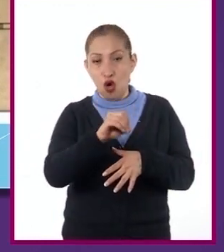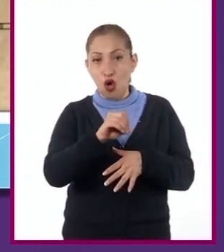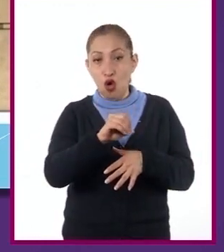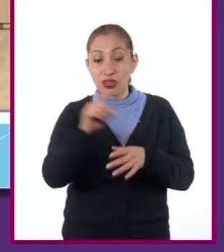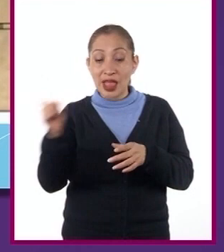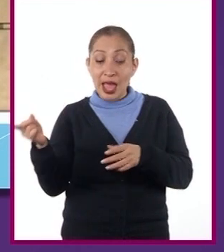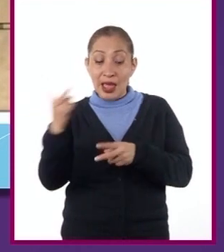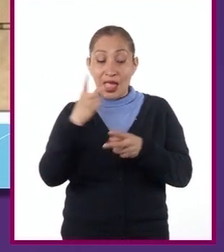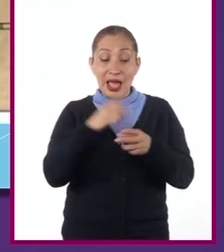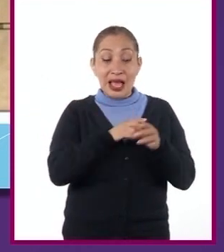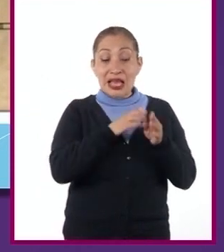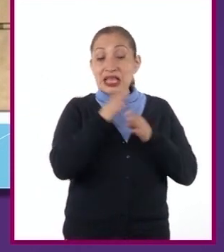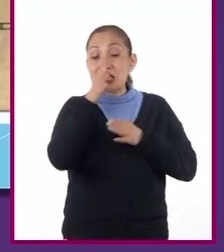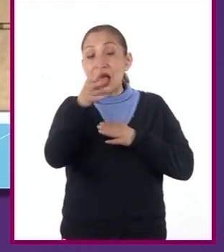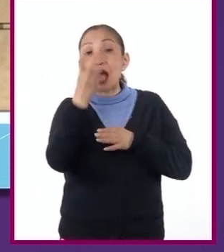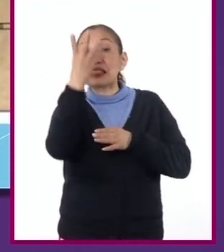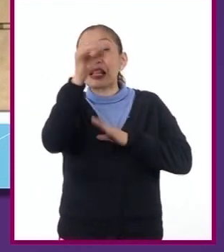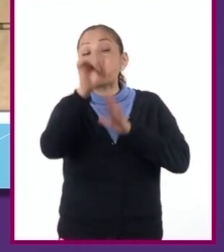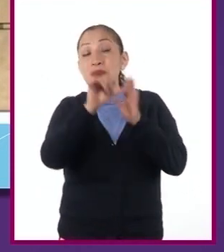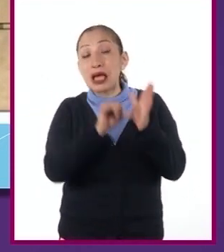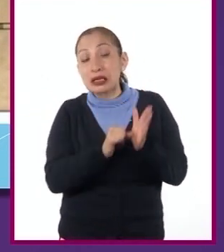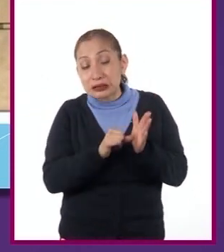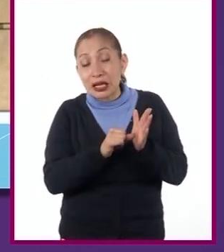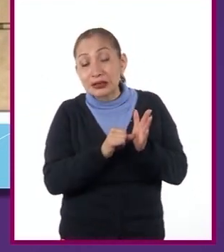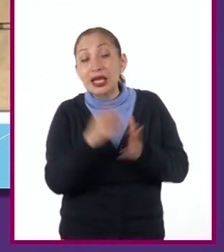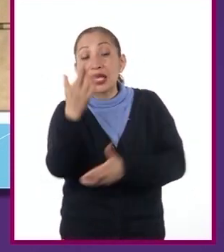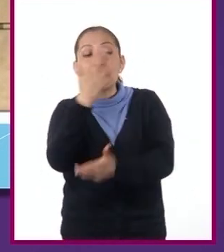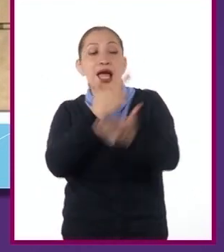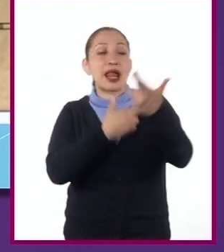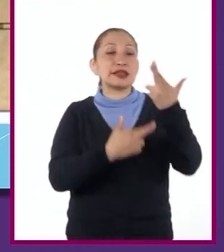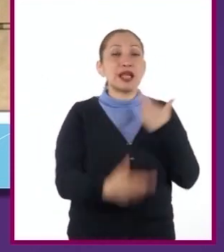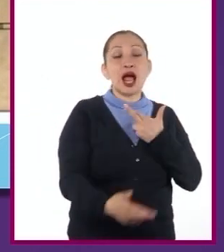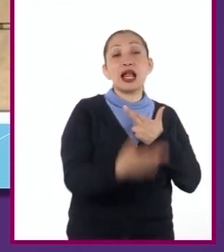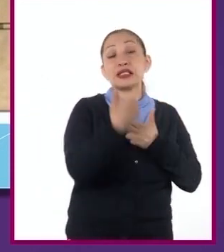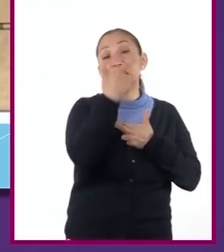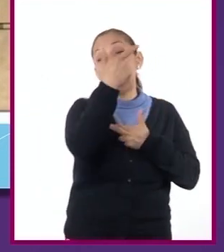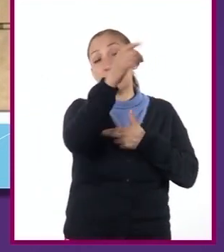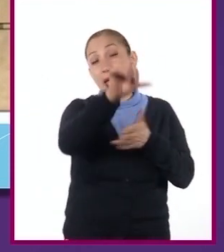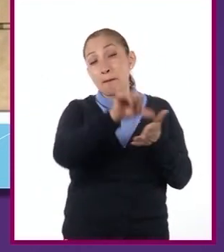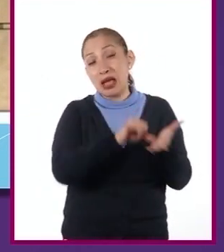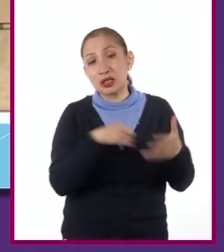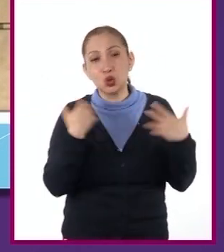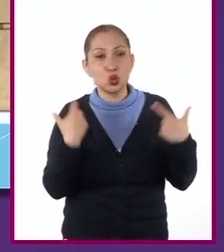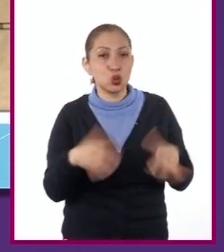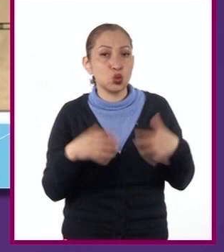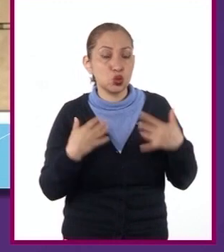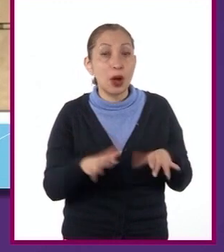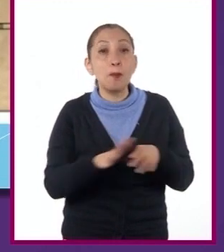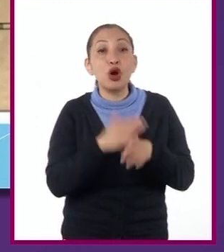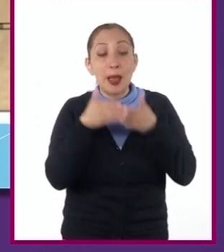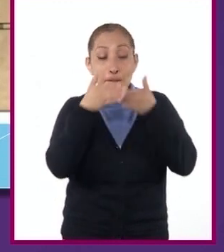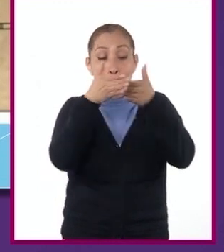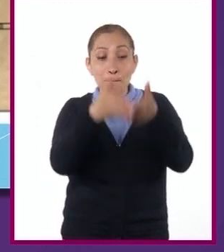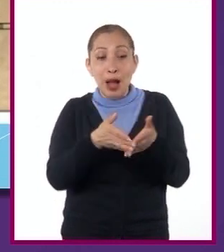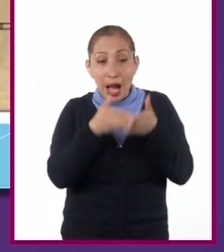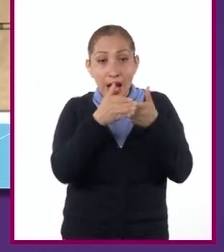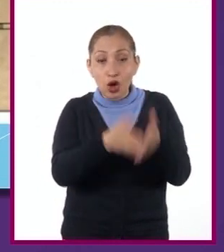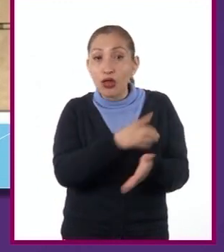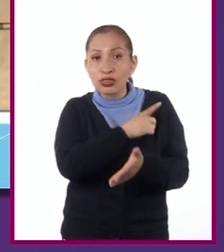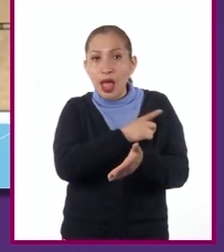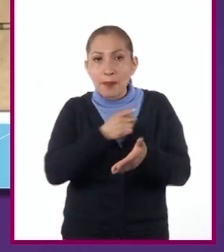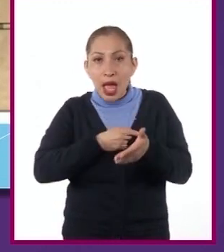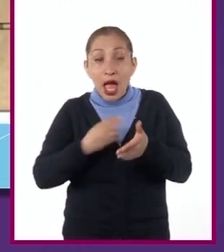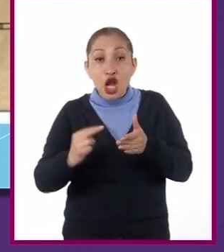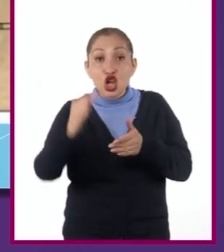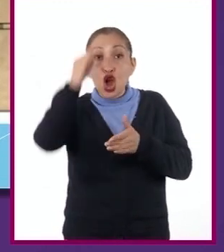ida podía tardar hasta 3 meses y el de regreso podía tardar hasta 7 meses, ya que los barcos debían irse por